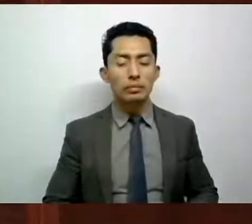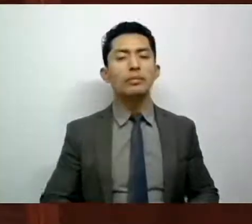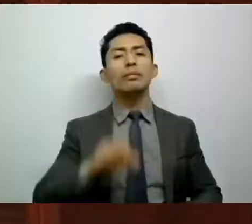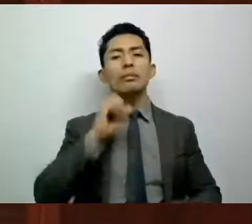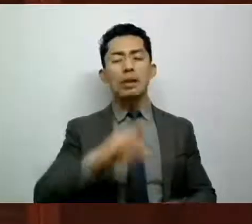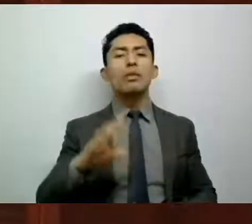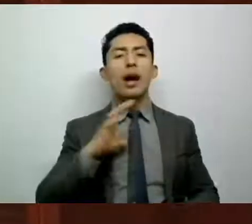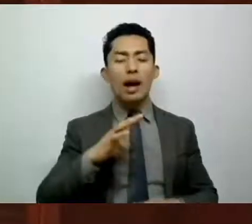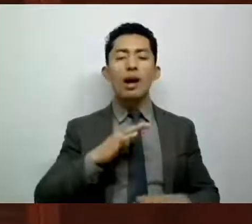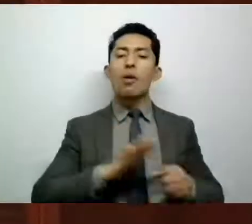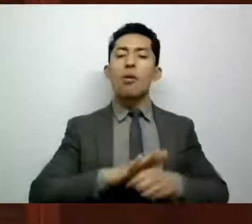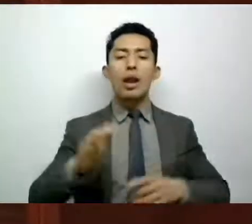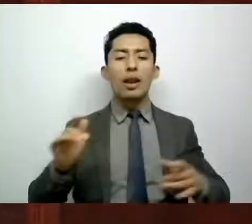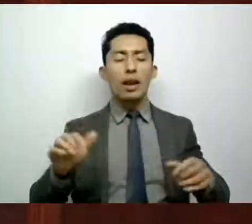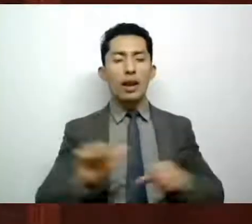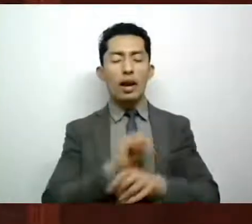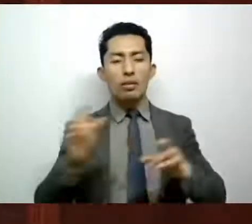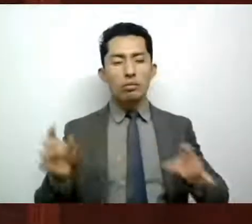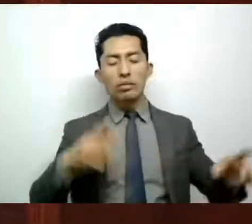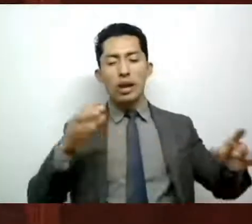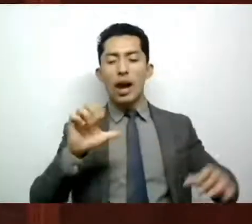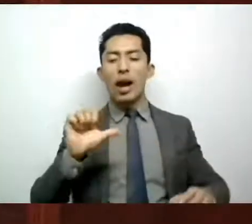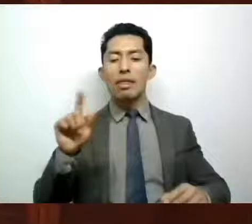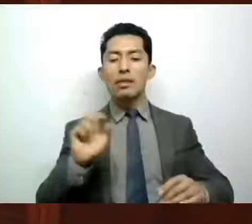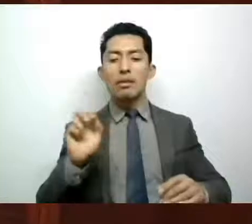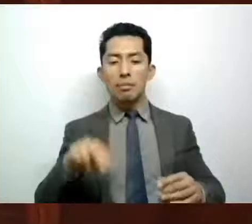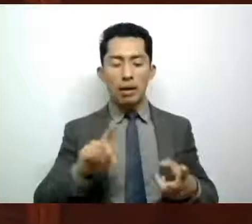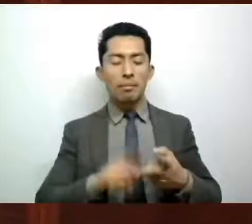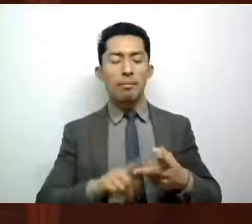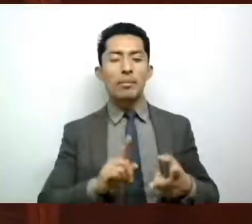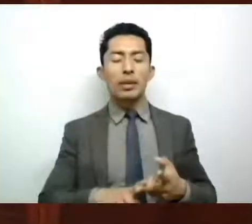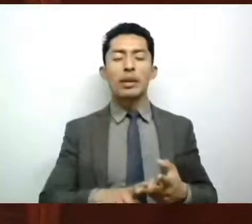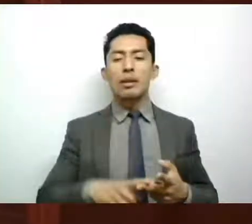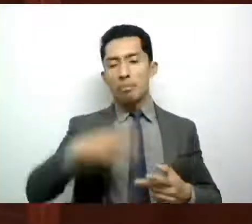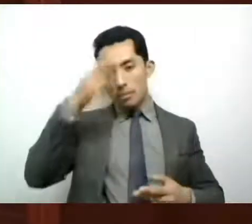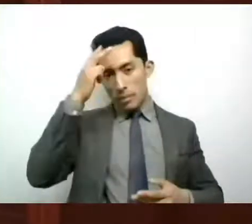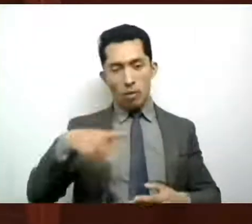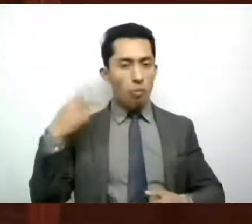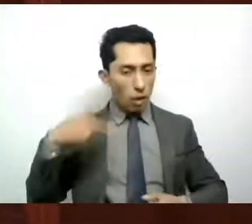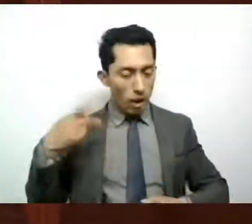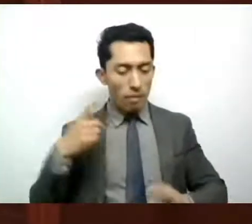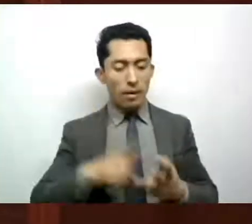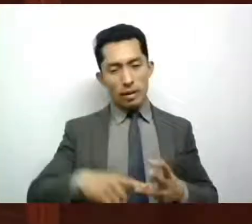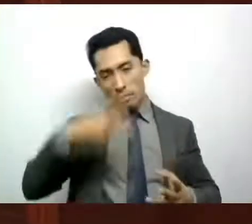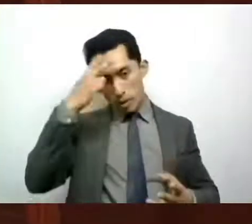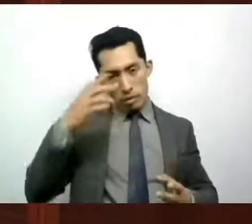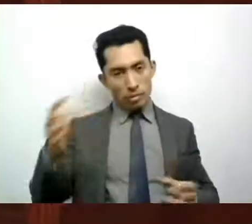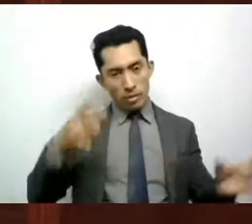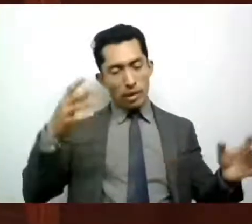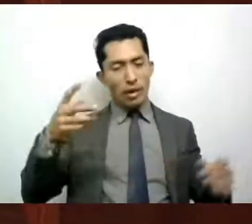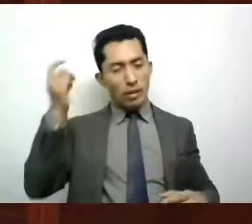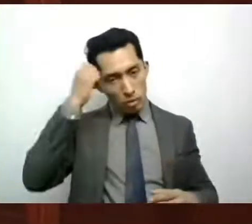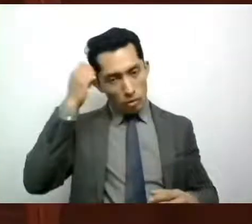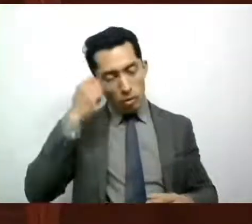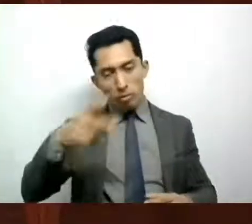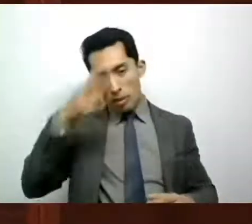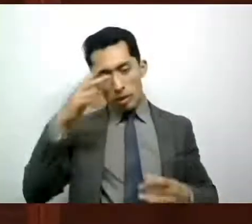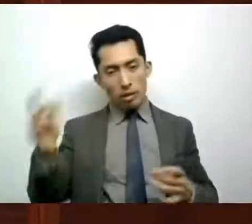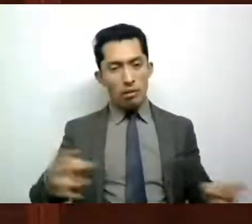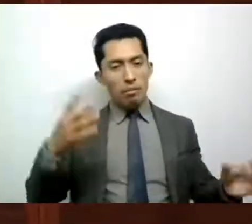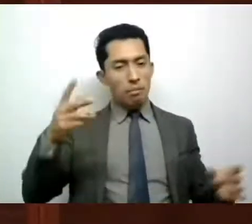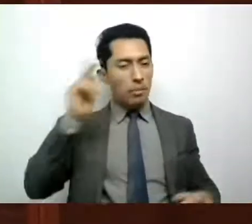También se incluye la carretera Tizapán-Nicolás Romero, la carretera México-Puebla, la México-Texcoco, la